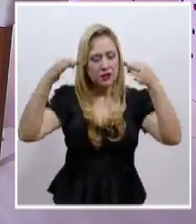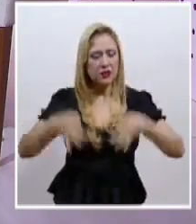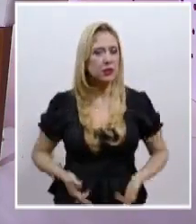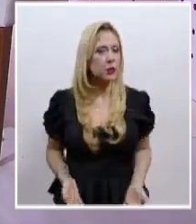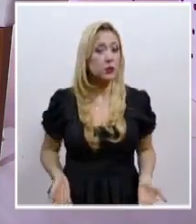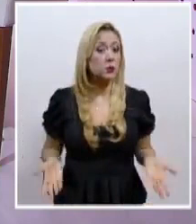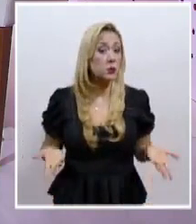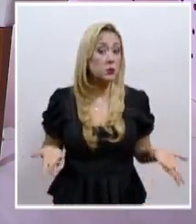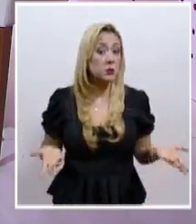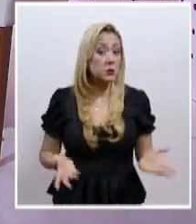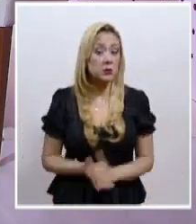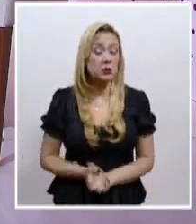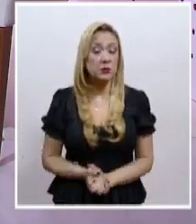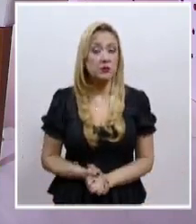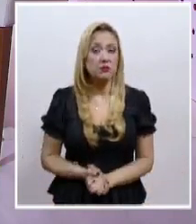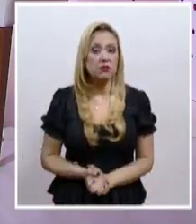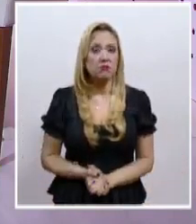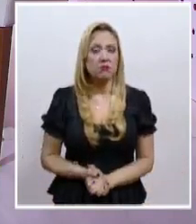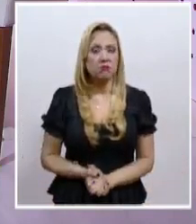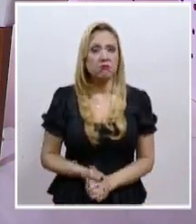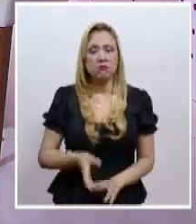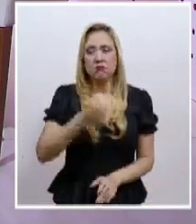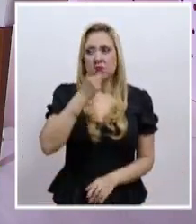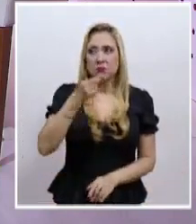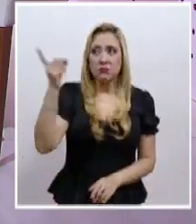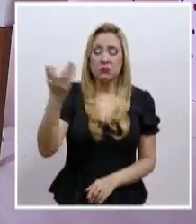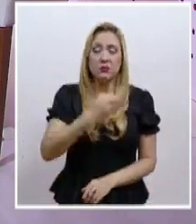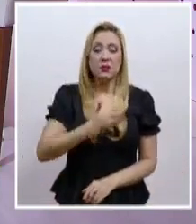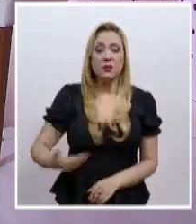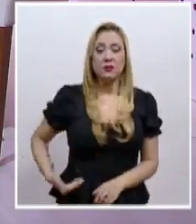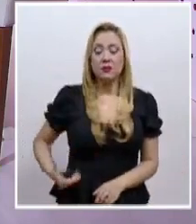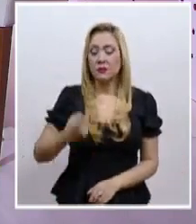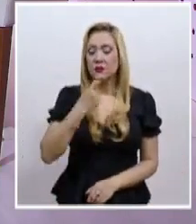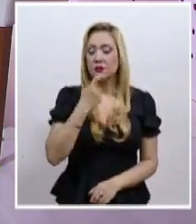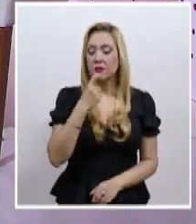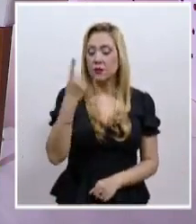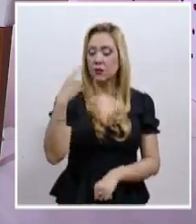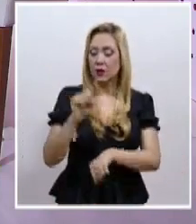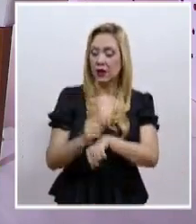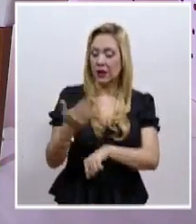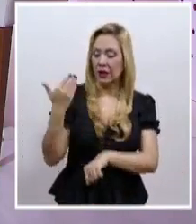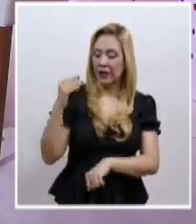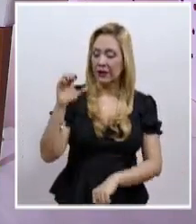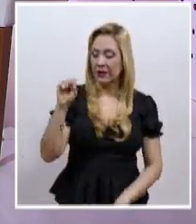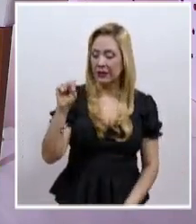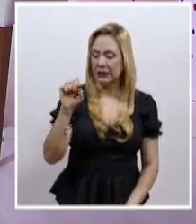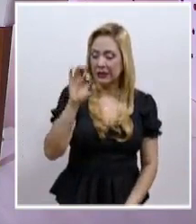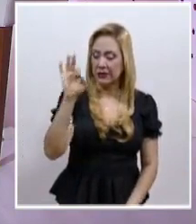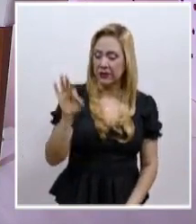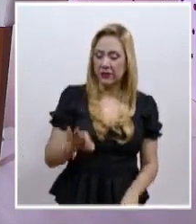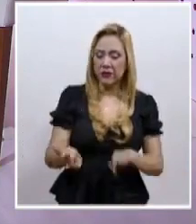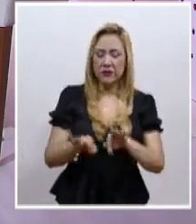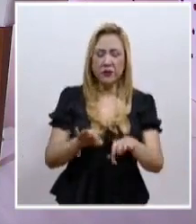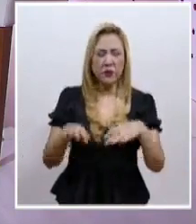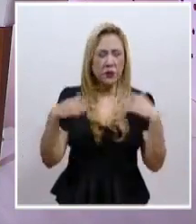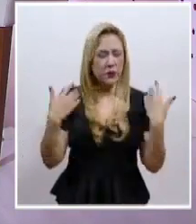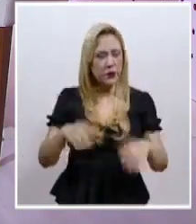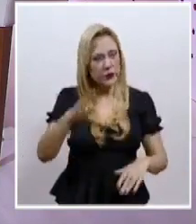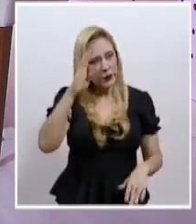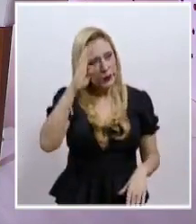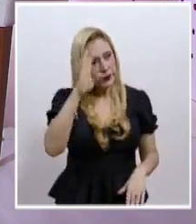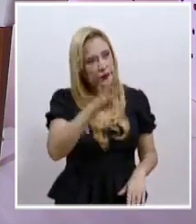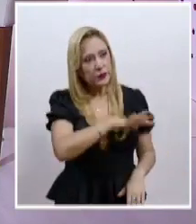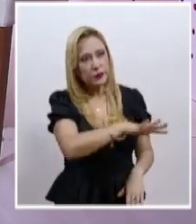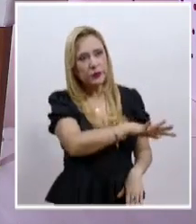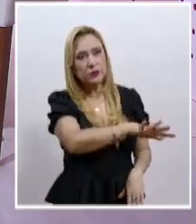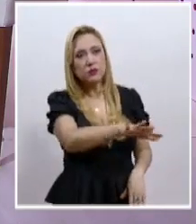Tenemos y lo decía el presidente de la República la semana pasada, cerca del 60% del trabajo es informal. Supondría yo que los